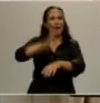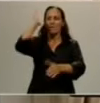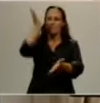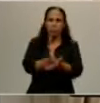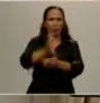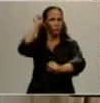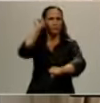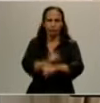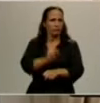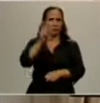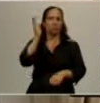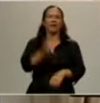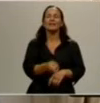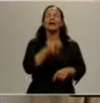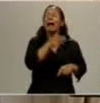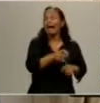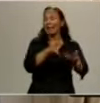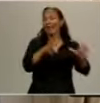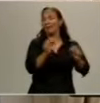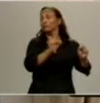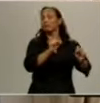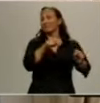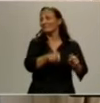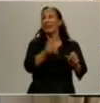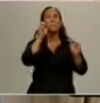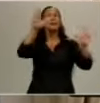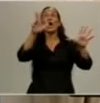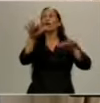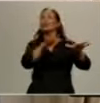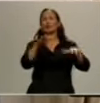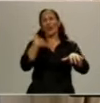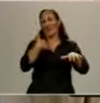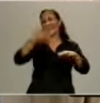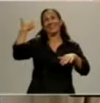responsables del peor atentado terrorista que tuvo la